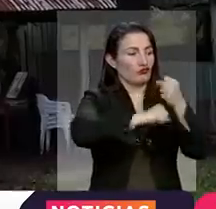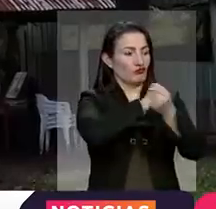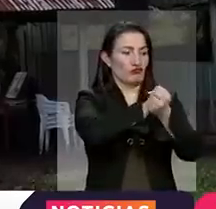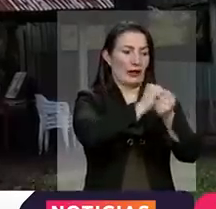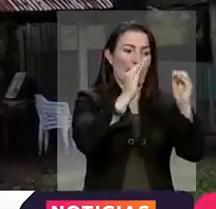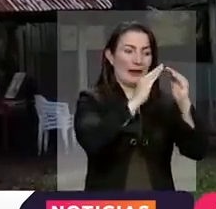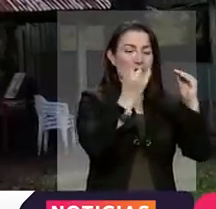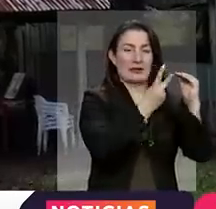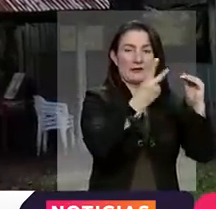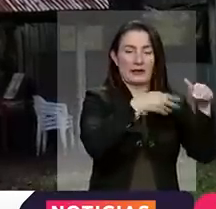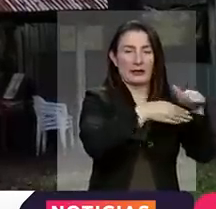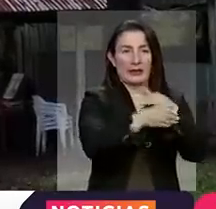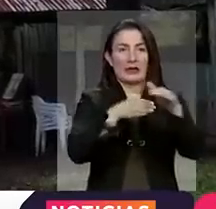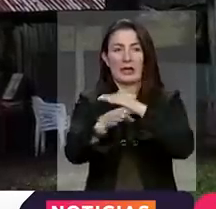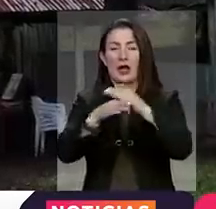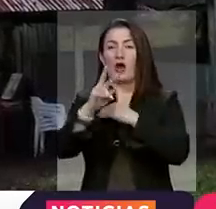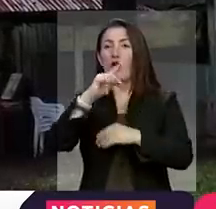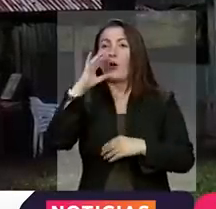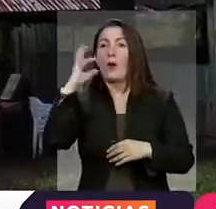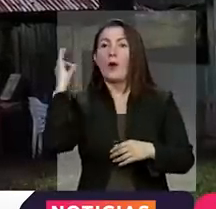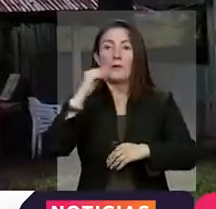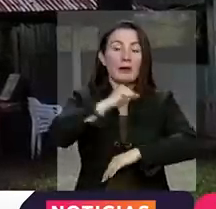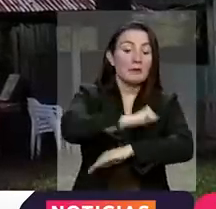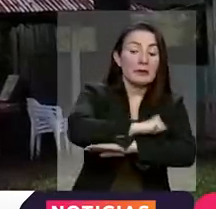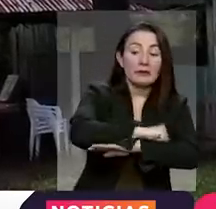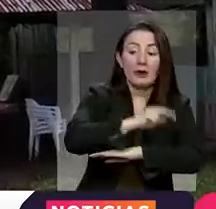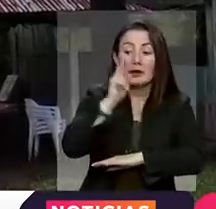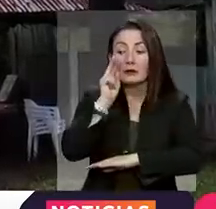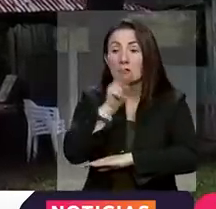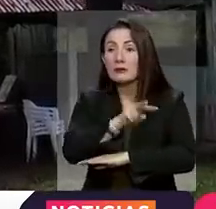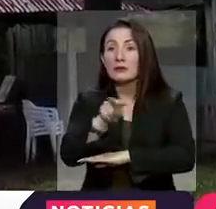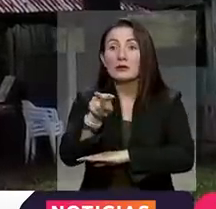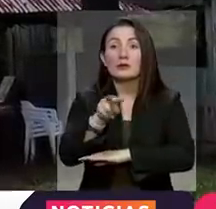Verde. Luego, uno de ellos se asomó por esta ventana.